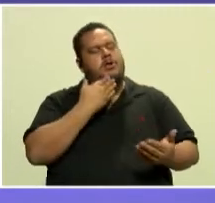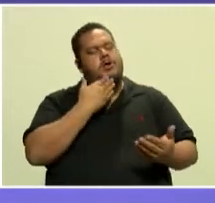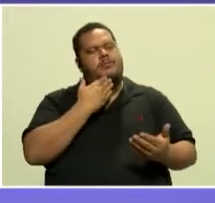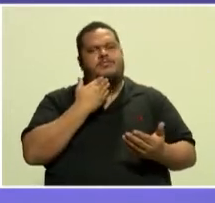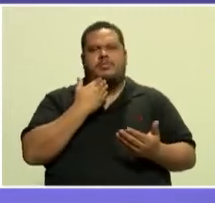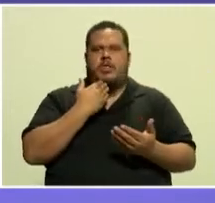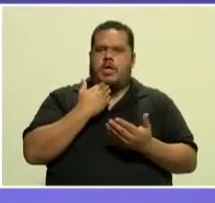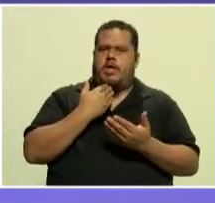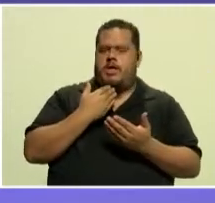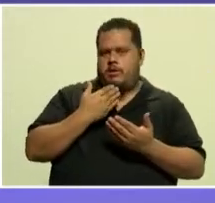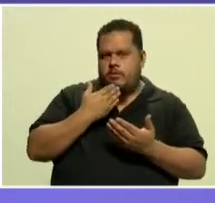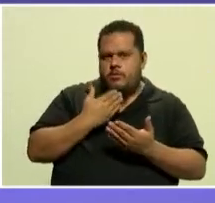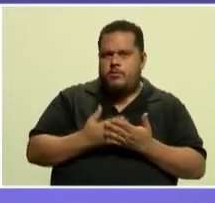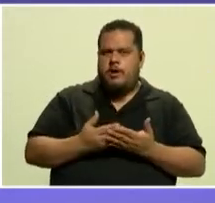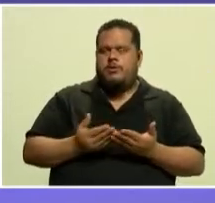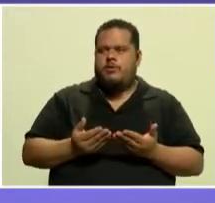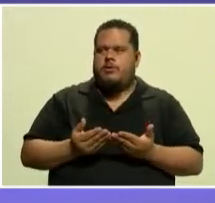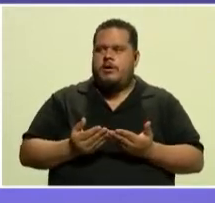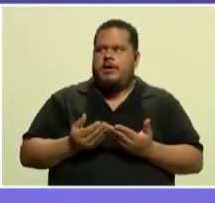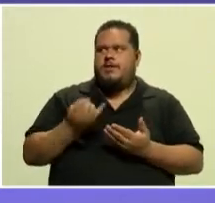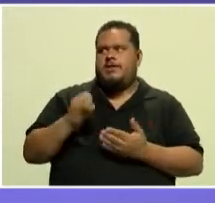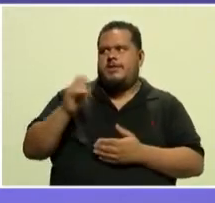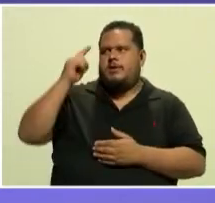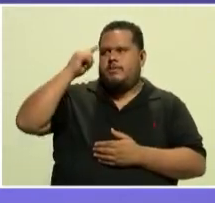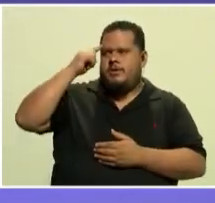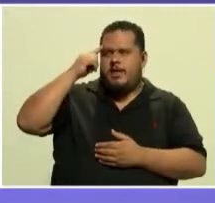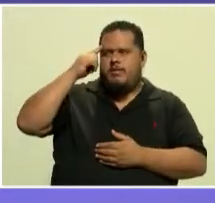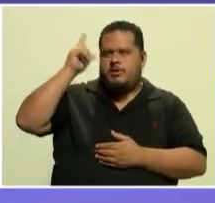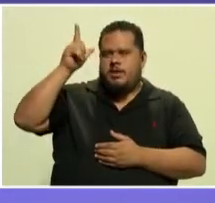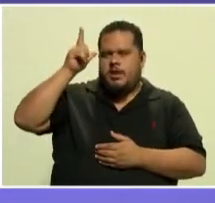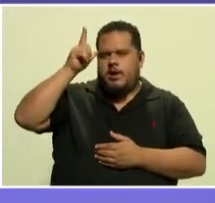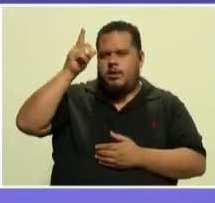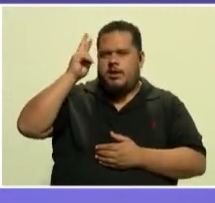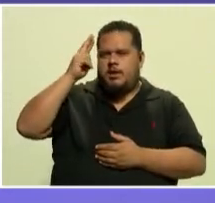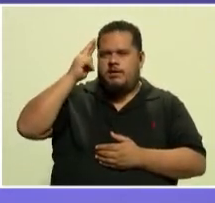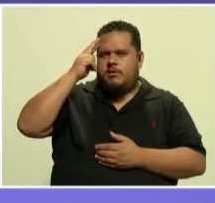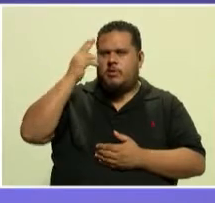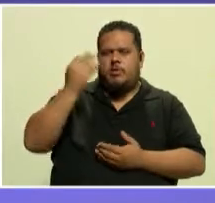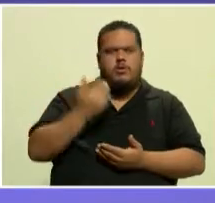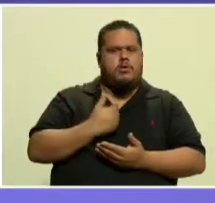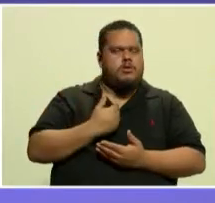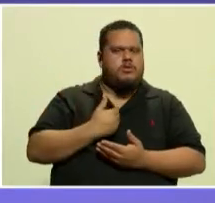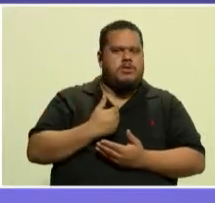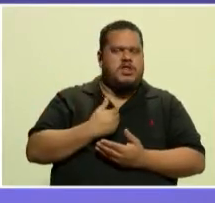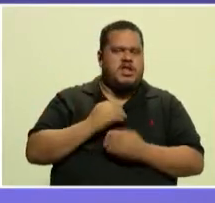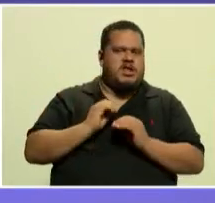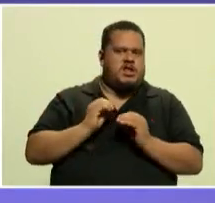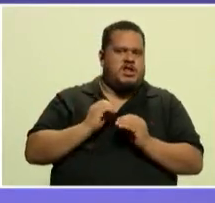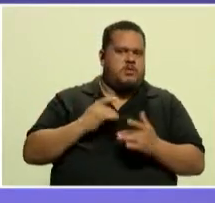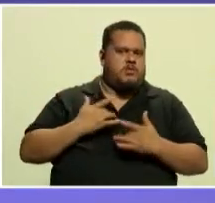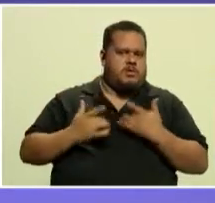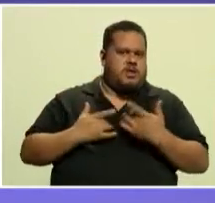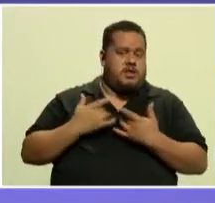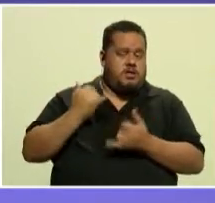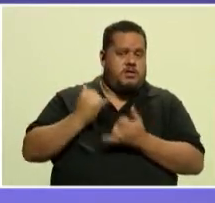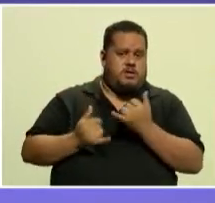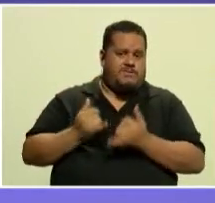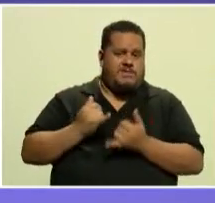pensamos desde la lógica y la razón, no tiene ningún sentido. Al